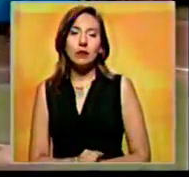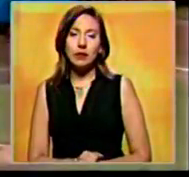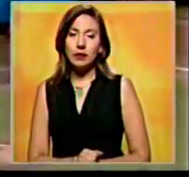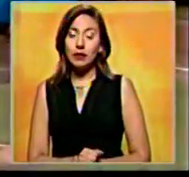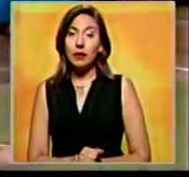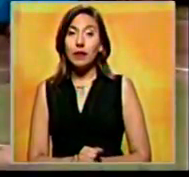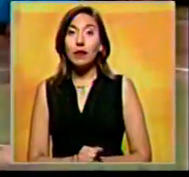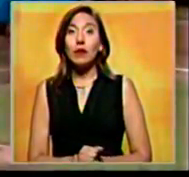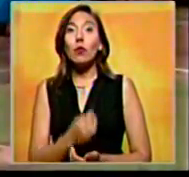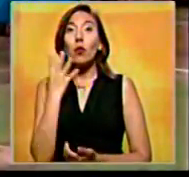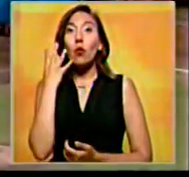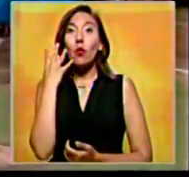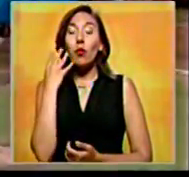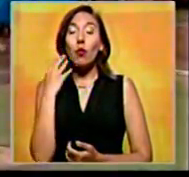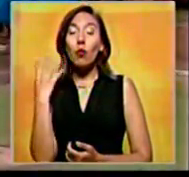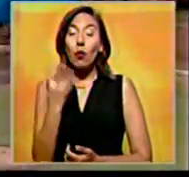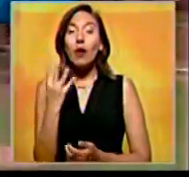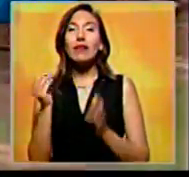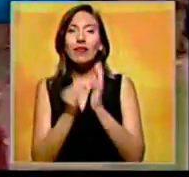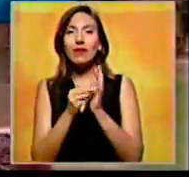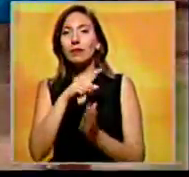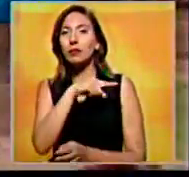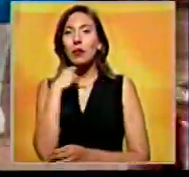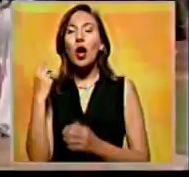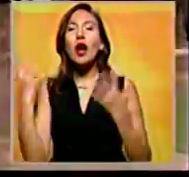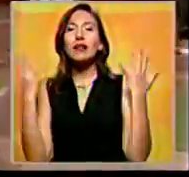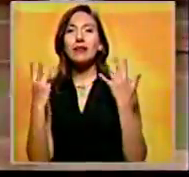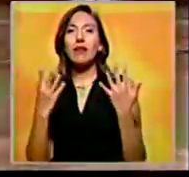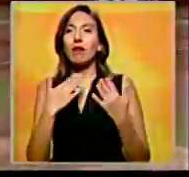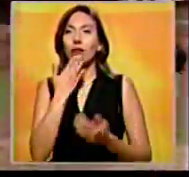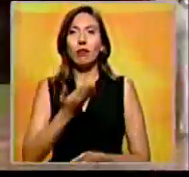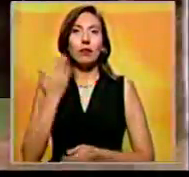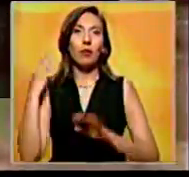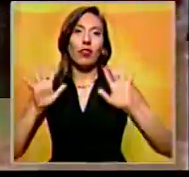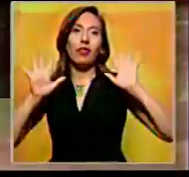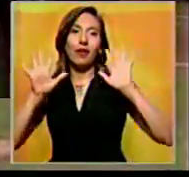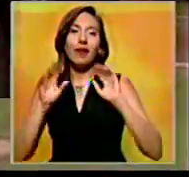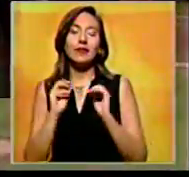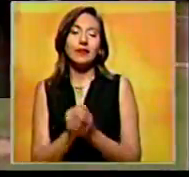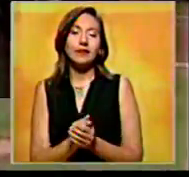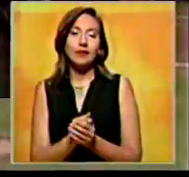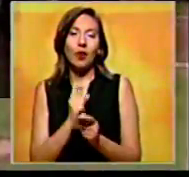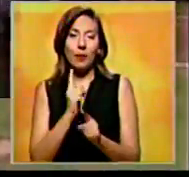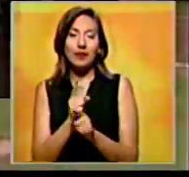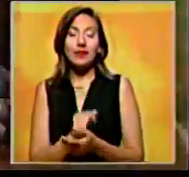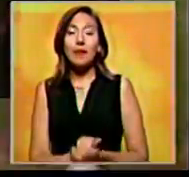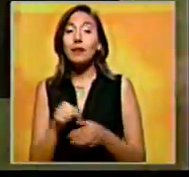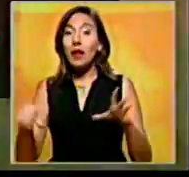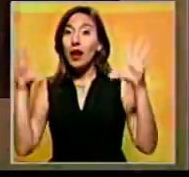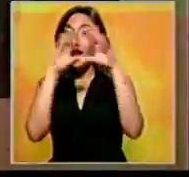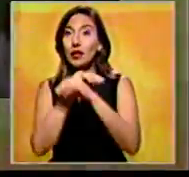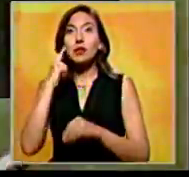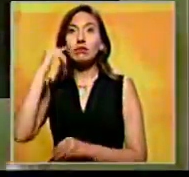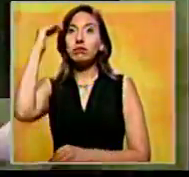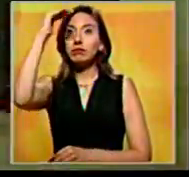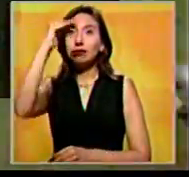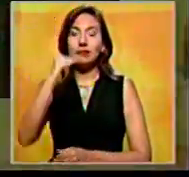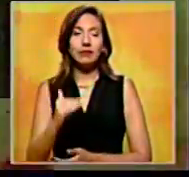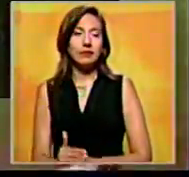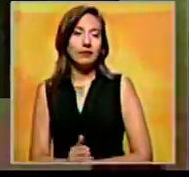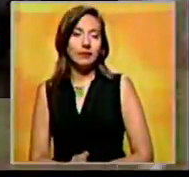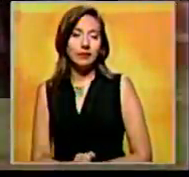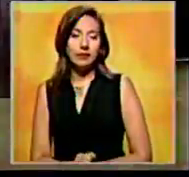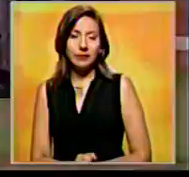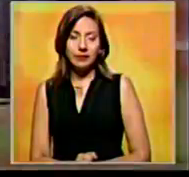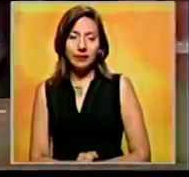zulianos y la octava en sus últimos 10 encuentros. Esta noche sigue la acción. Atención, los Leones del Caracas visitan a los Navegantes del Magallanes